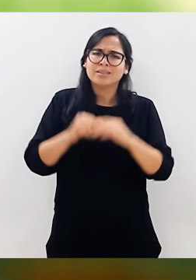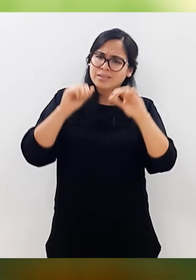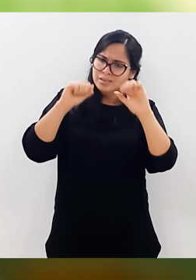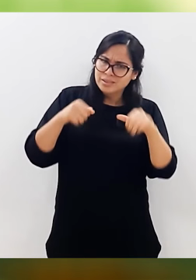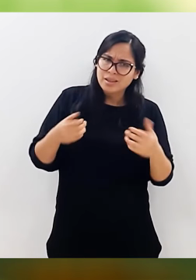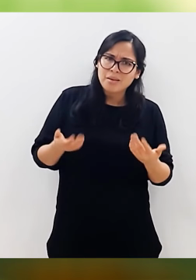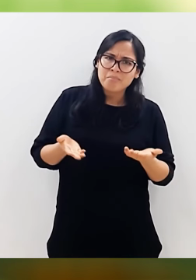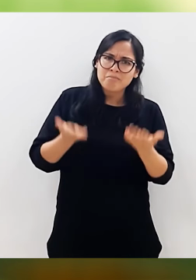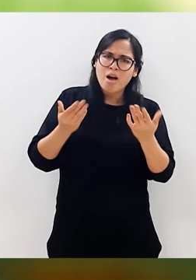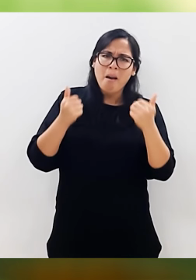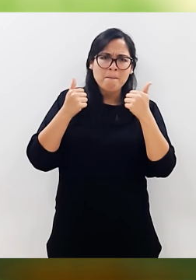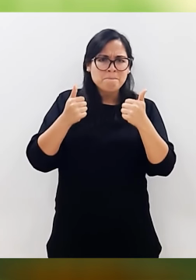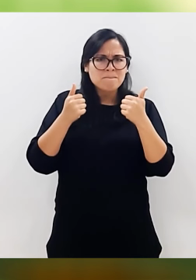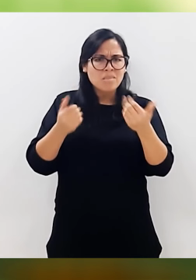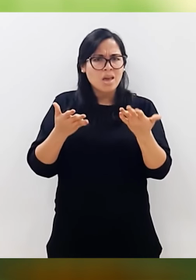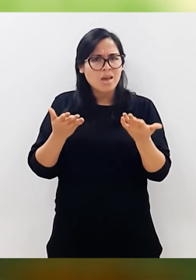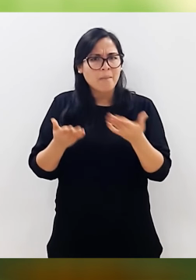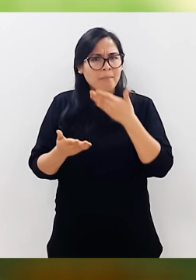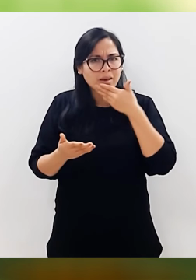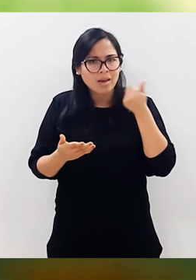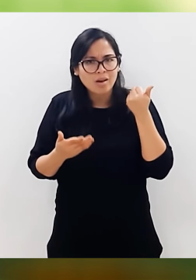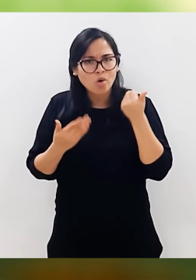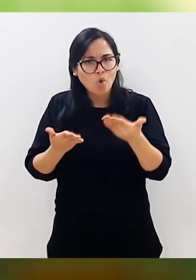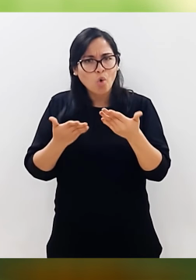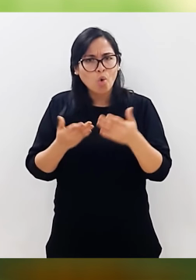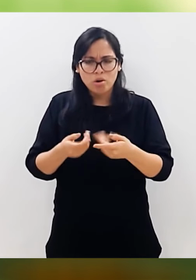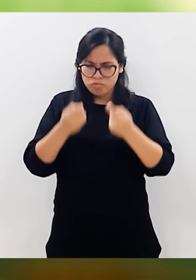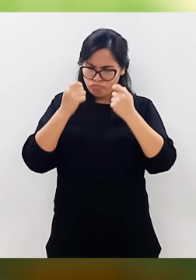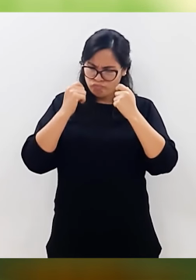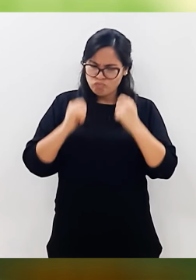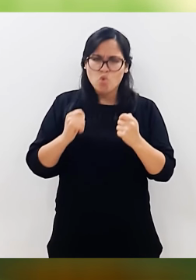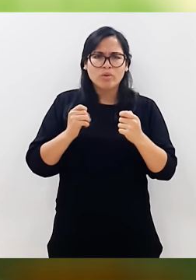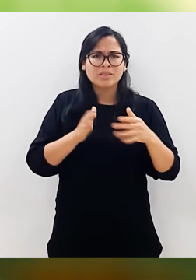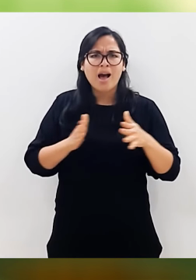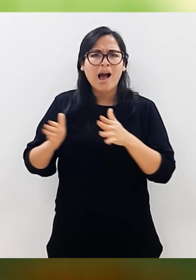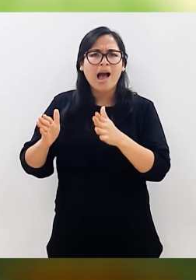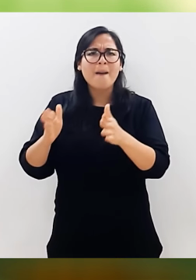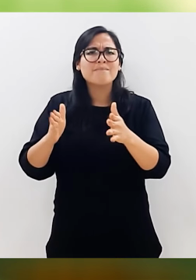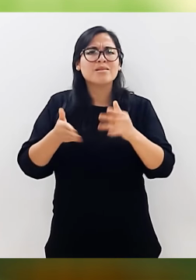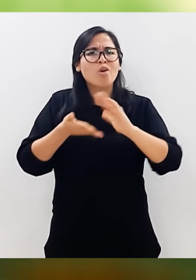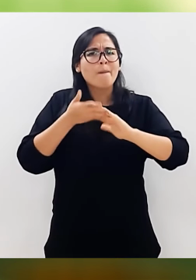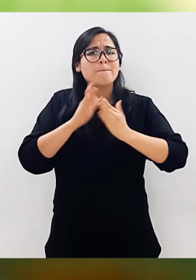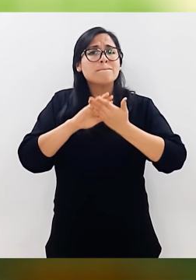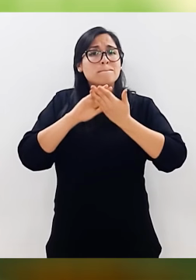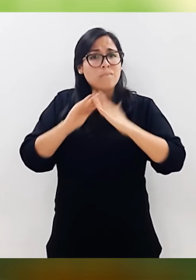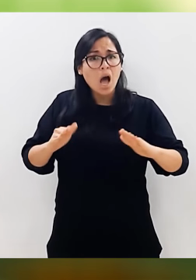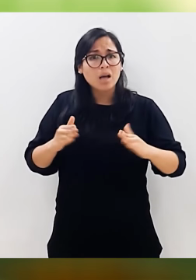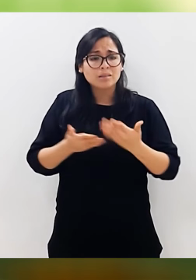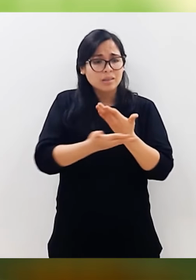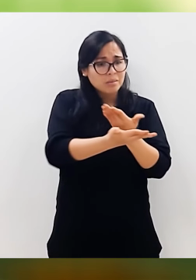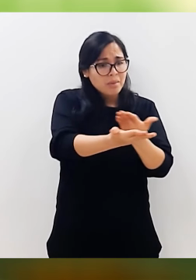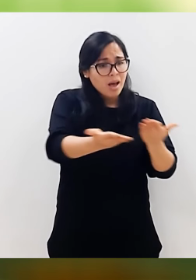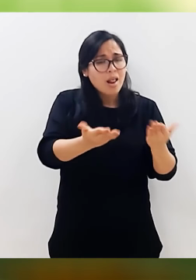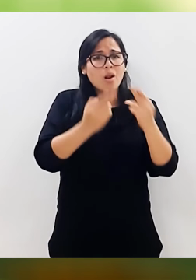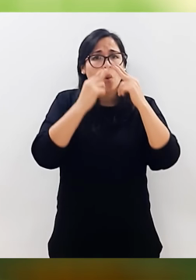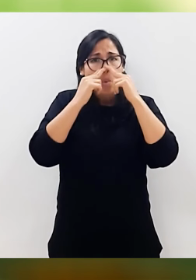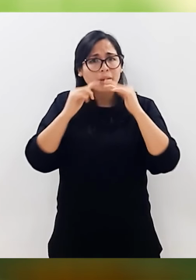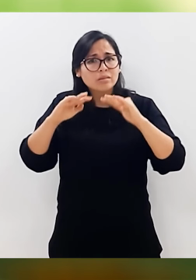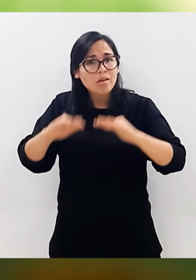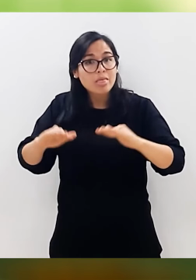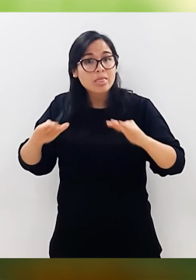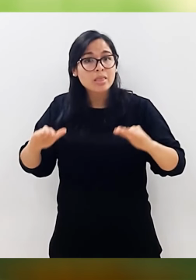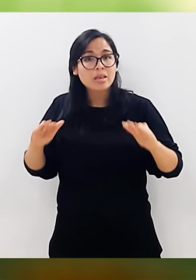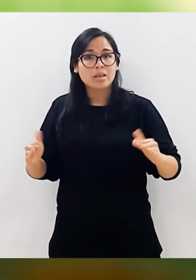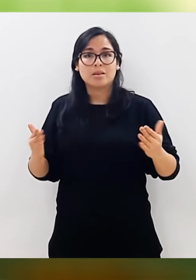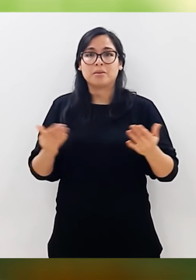a hacer bien las cosas y forjar un camino de paz para nuestras niñas, niños y